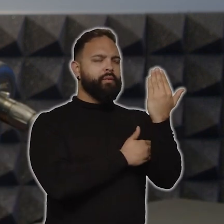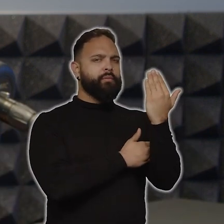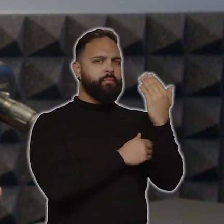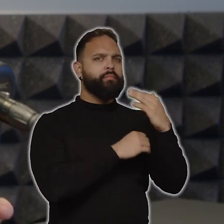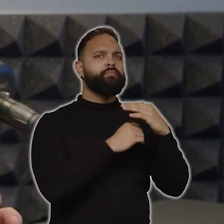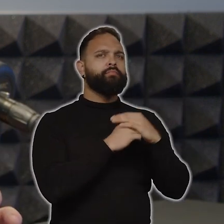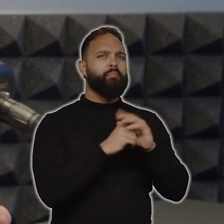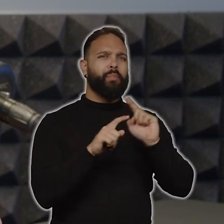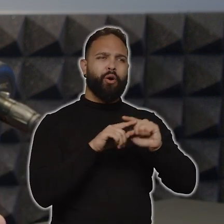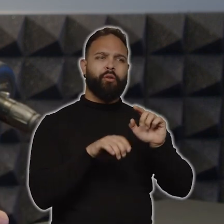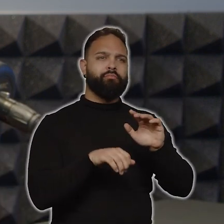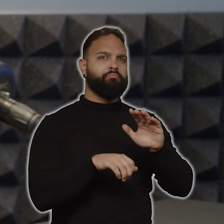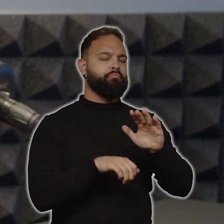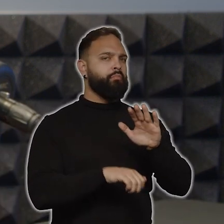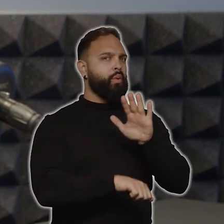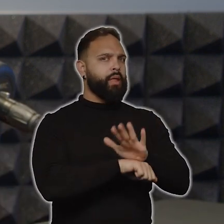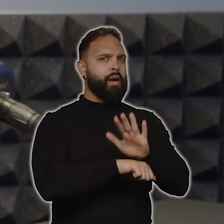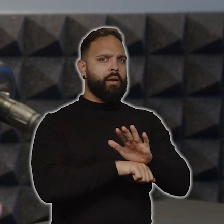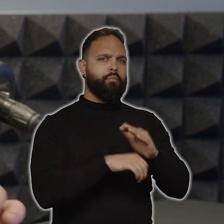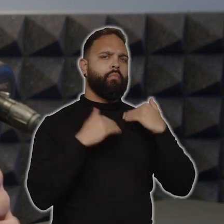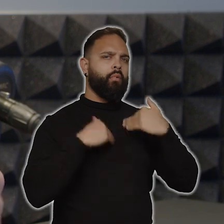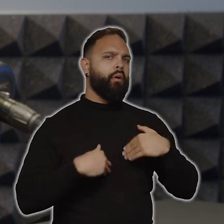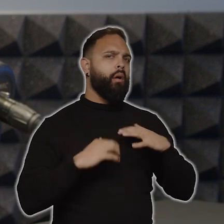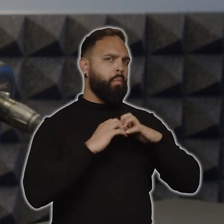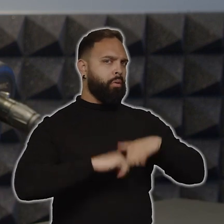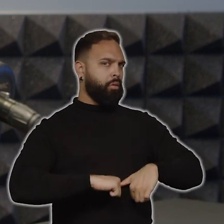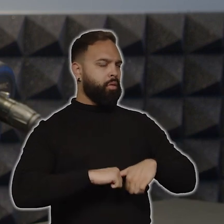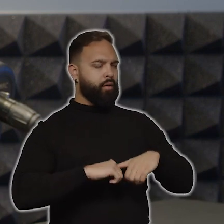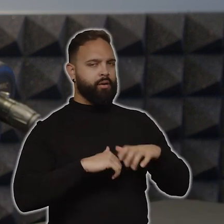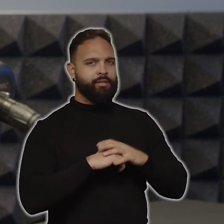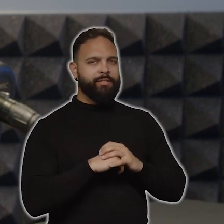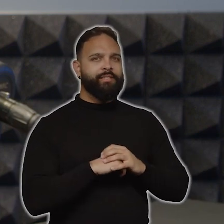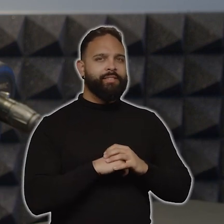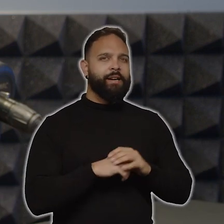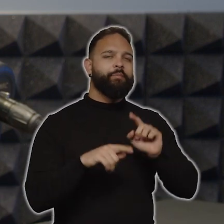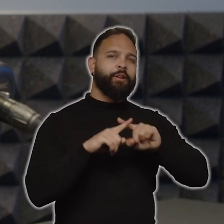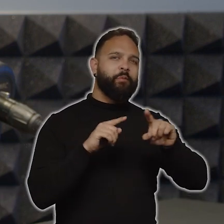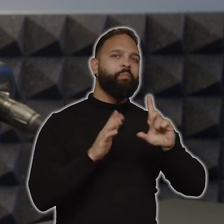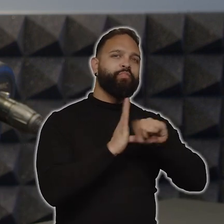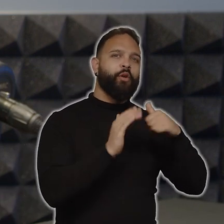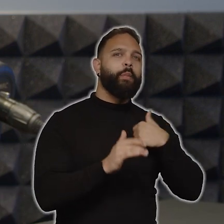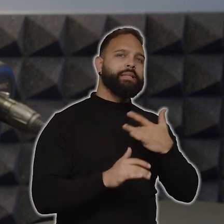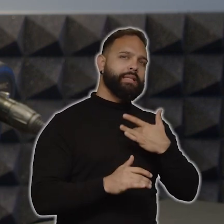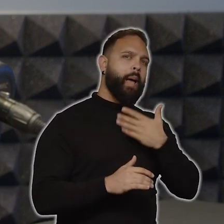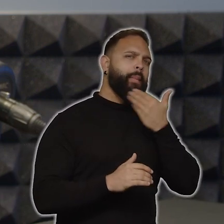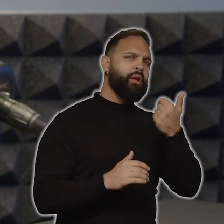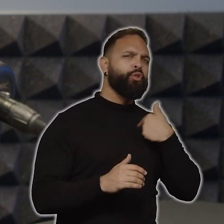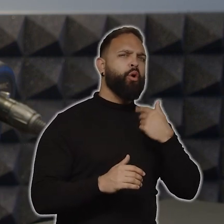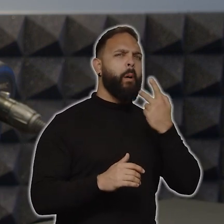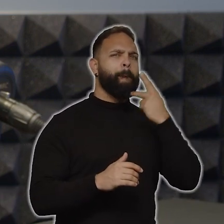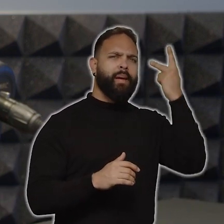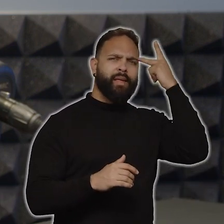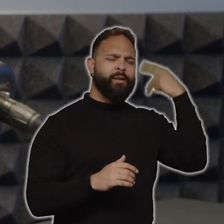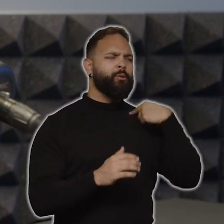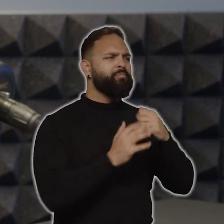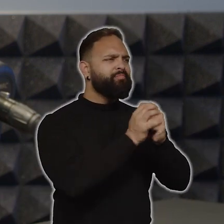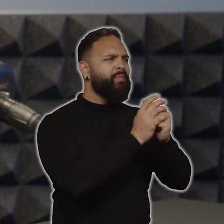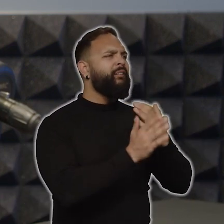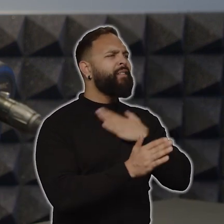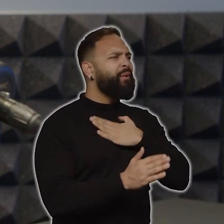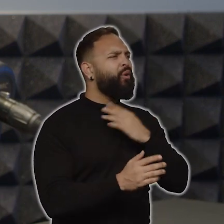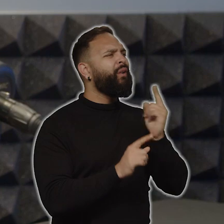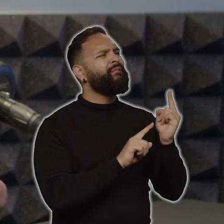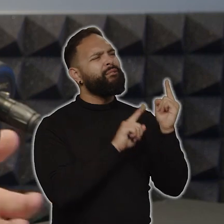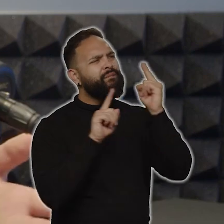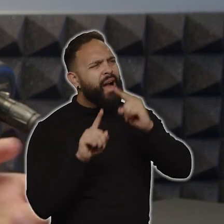dejumbé literalmente. Pero entonces me sentía mejor y yo les jugaba a mis padres, por favor, vamos a